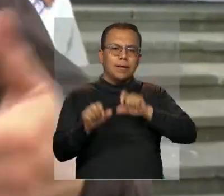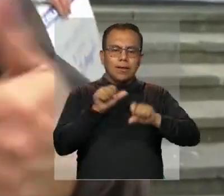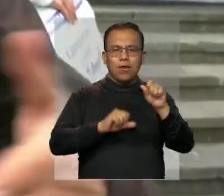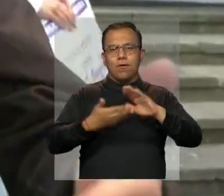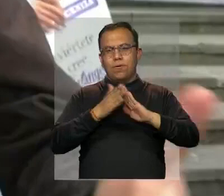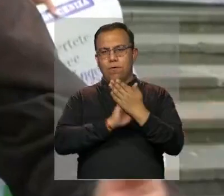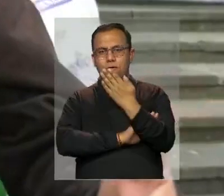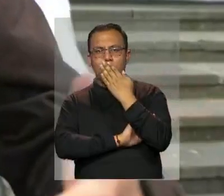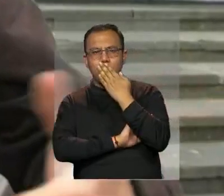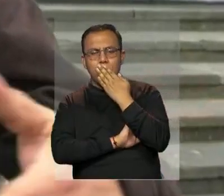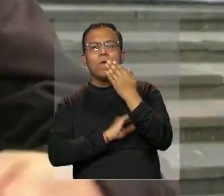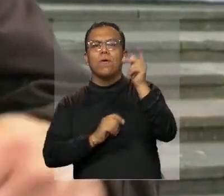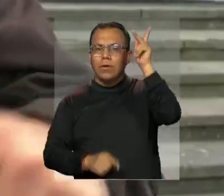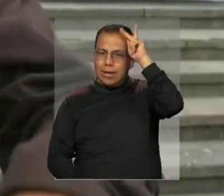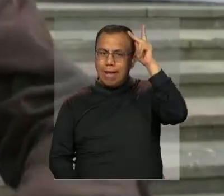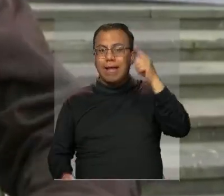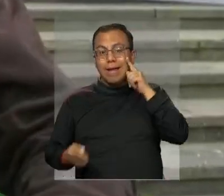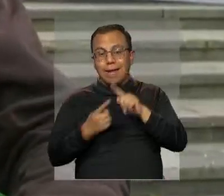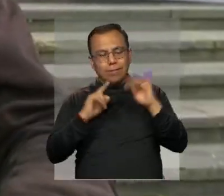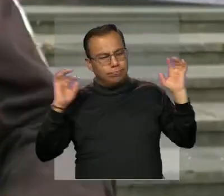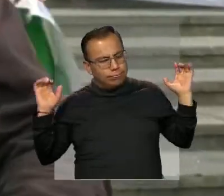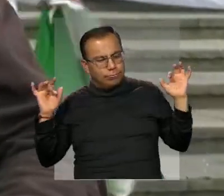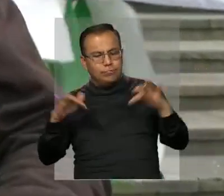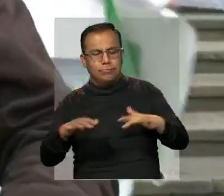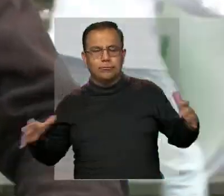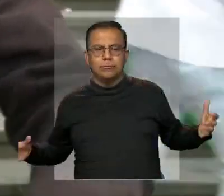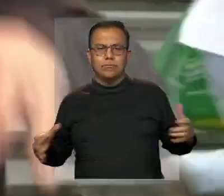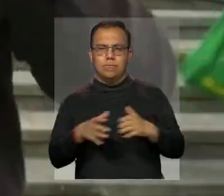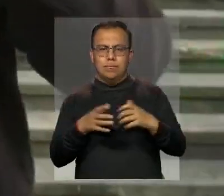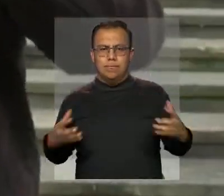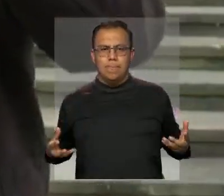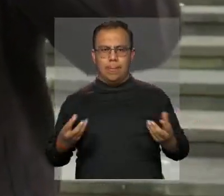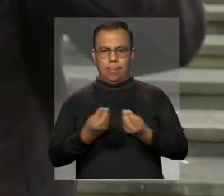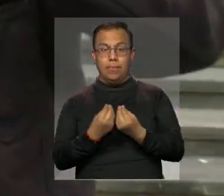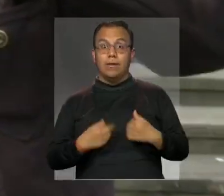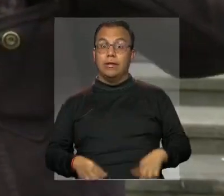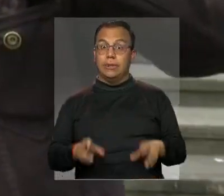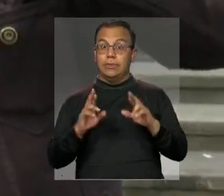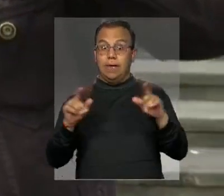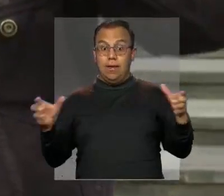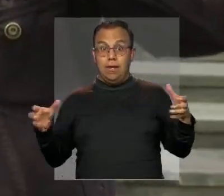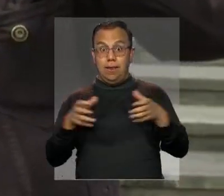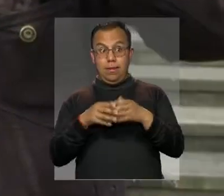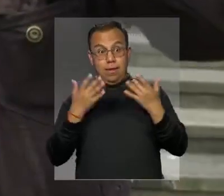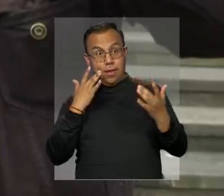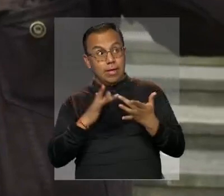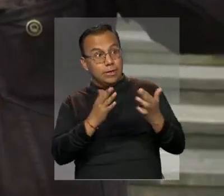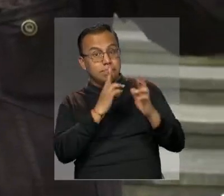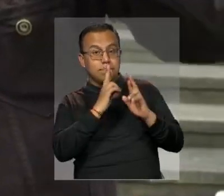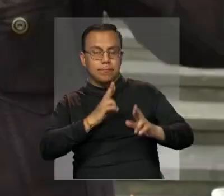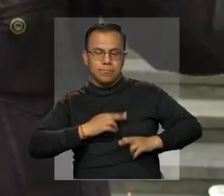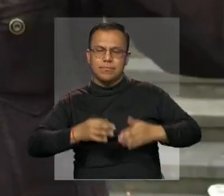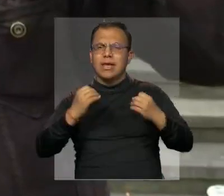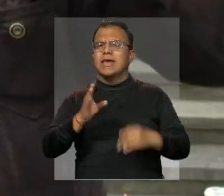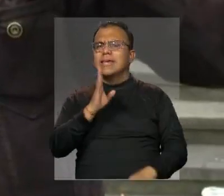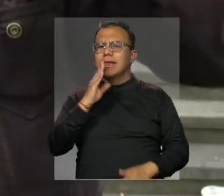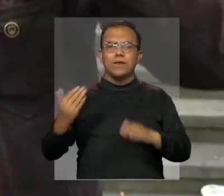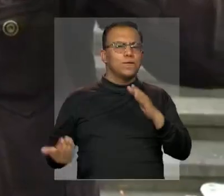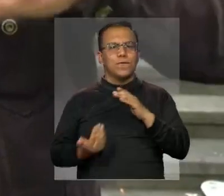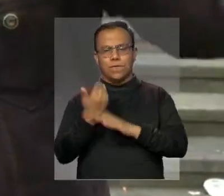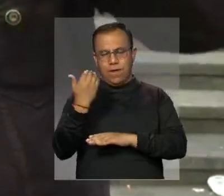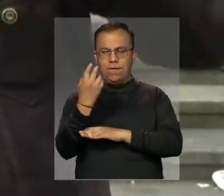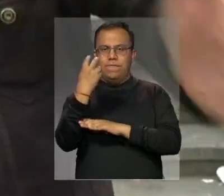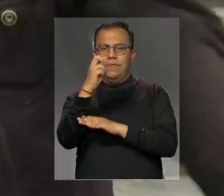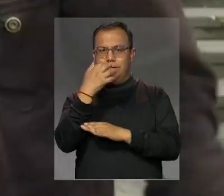indígenas, y estamos esperando que lleguen para concentrarnos en la plaza, esperar que la Corte ya dé el nombramiento de quién va a ser la nueva